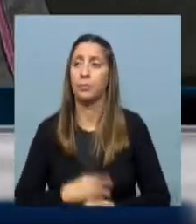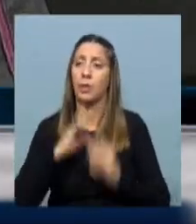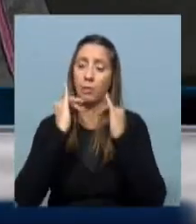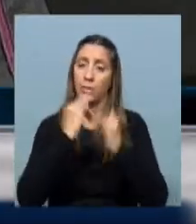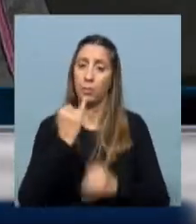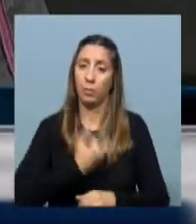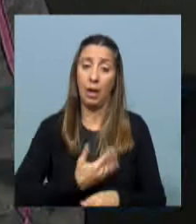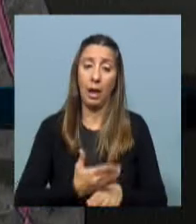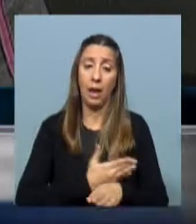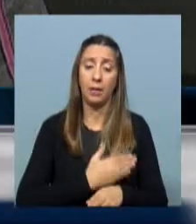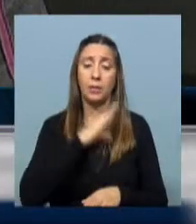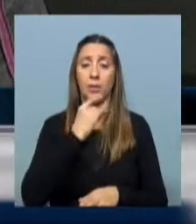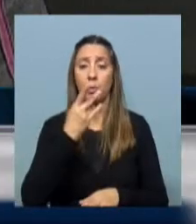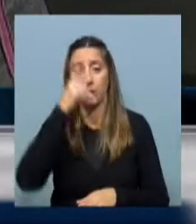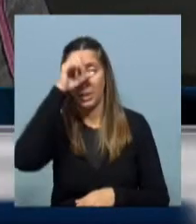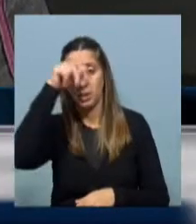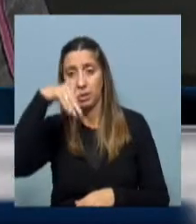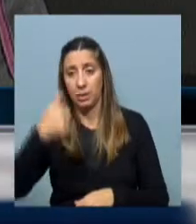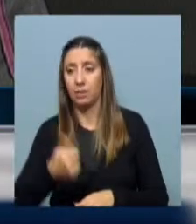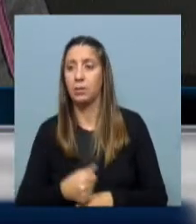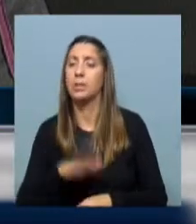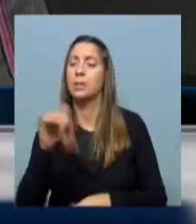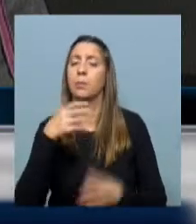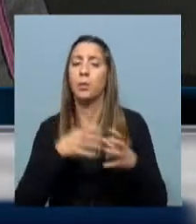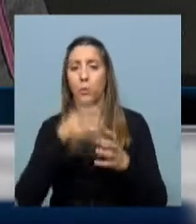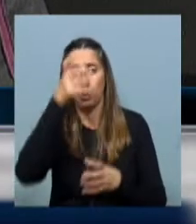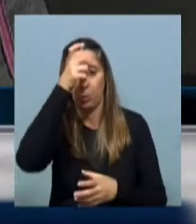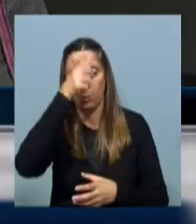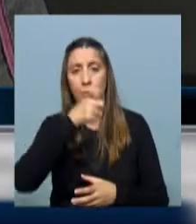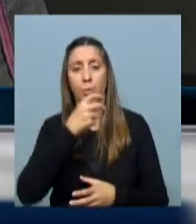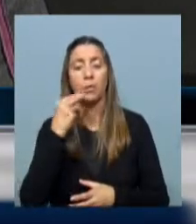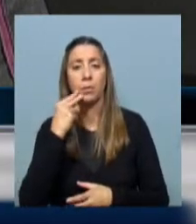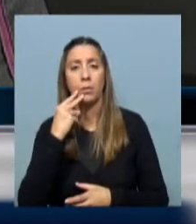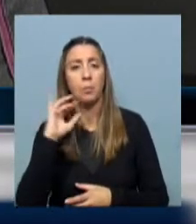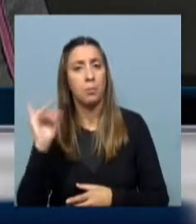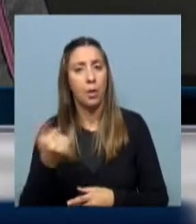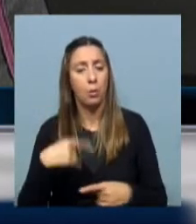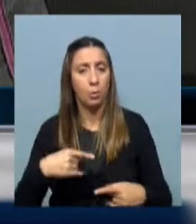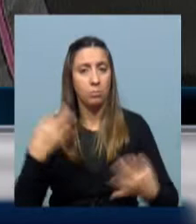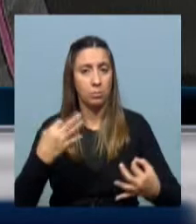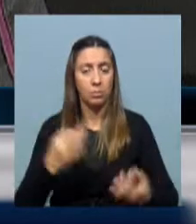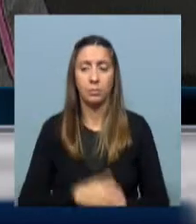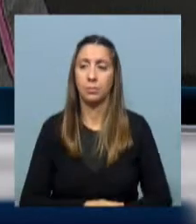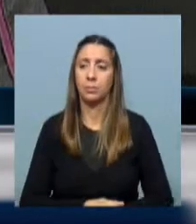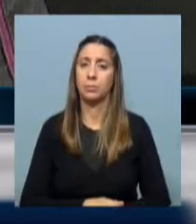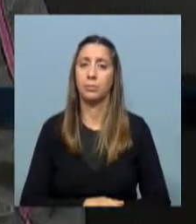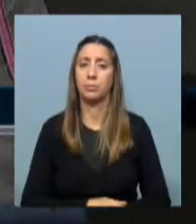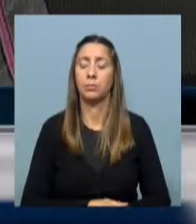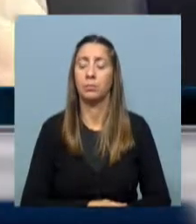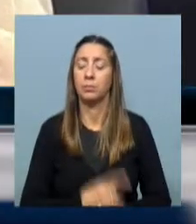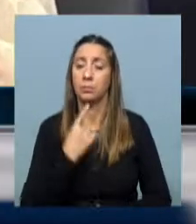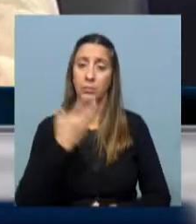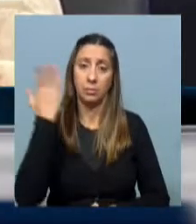que nos dijeron, antes de Juan Llerena. Bien. ¿Se llamó el cuartel de Villa Mercedes, que es uno de los mejores equipados para los incendios? Precisamente por lo que